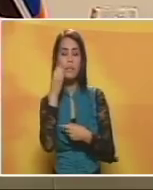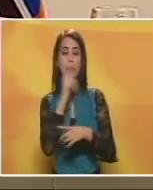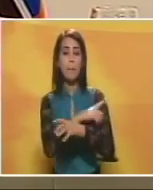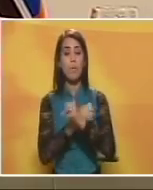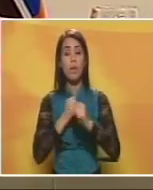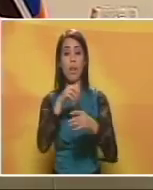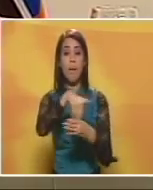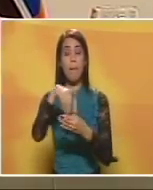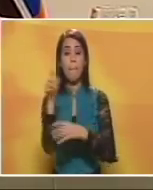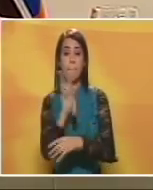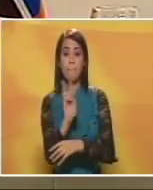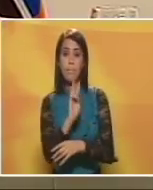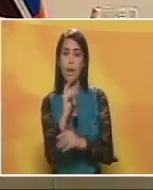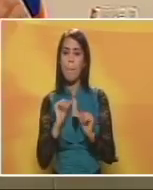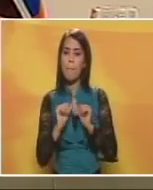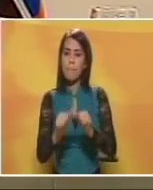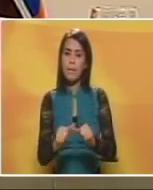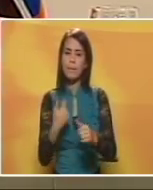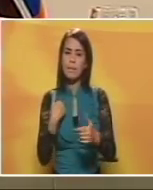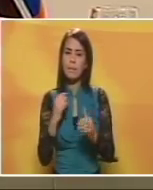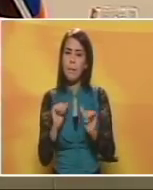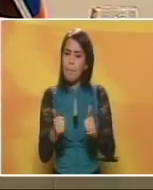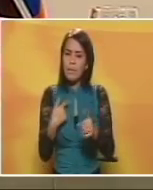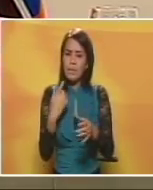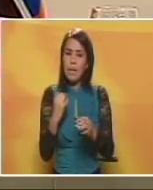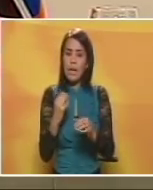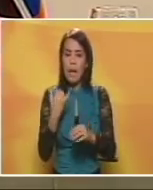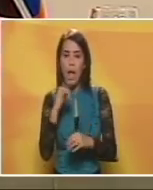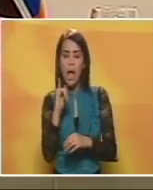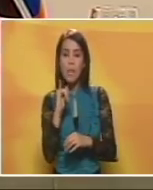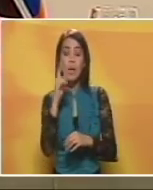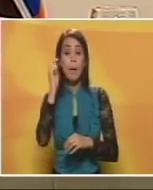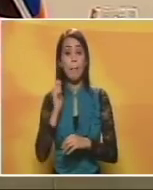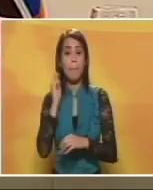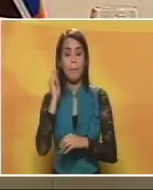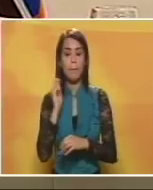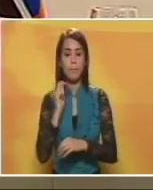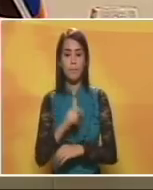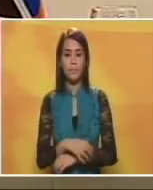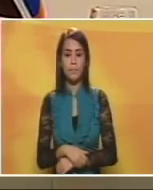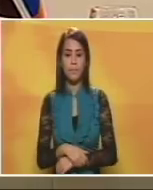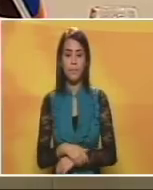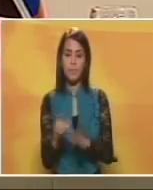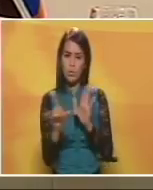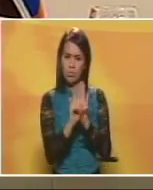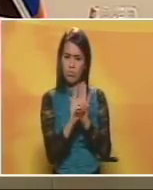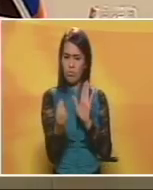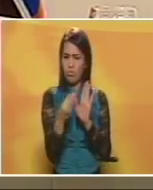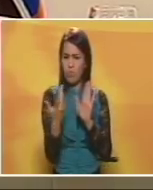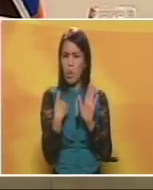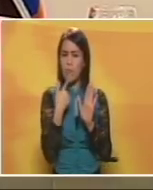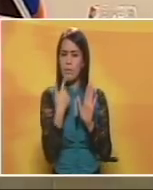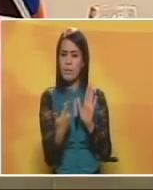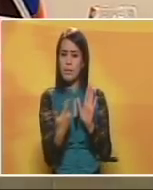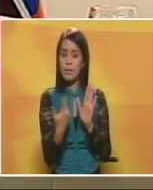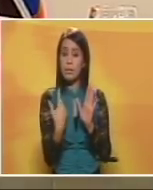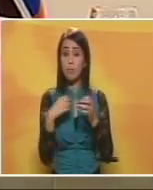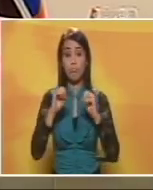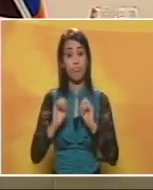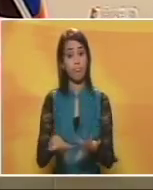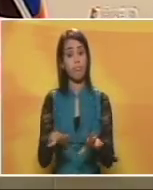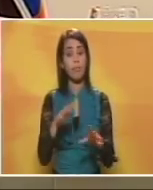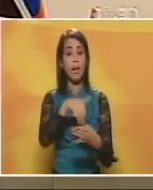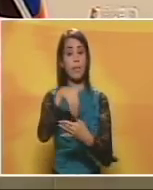Electoral venezolano a la iniciativa que ha tomado el día de hoy el Europarlamento de una resolución en donde, según ellos, deben suspenderse